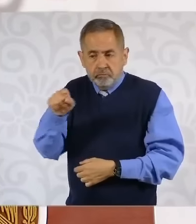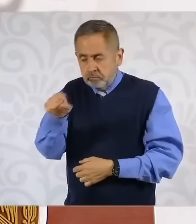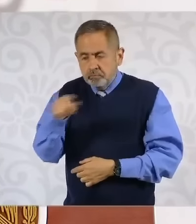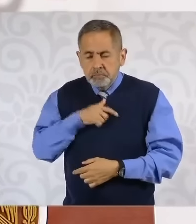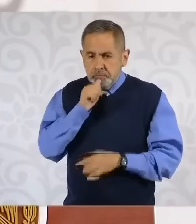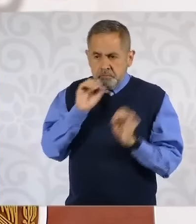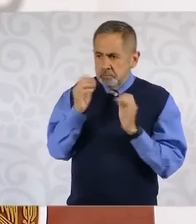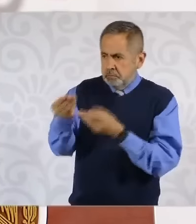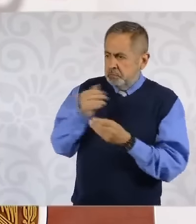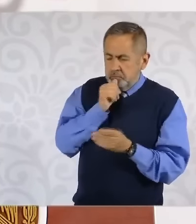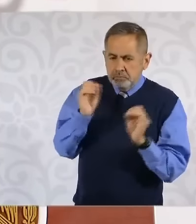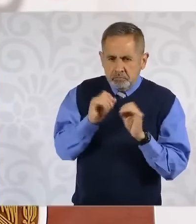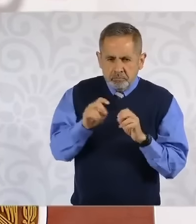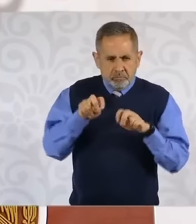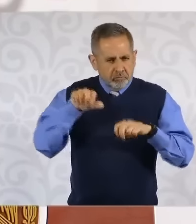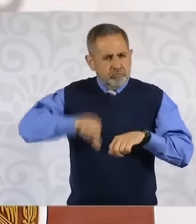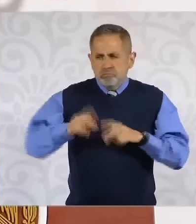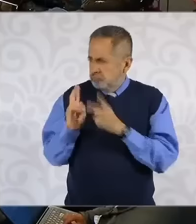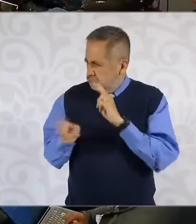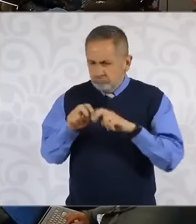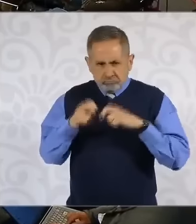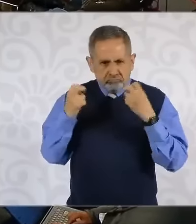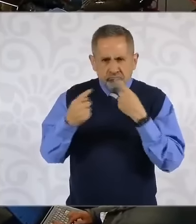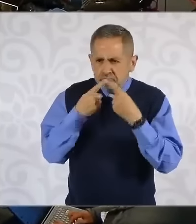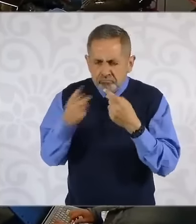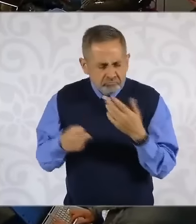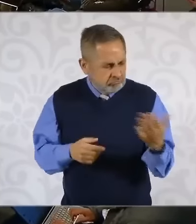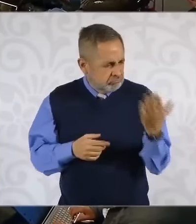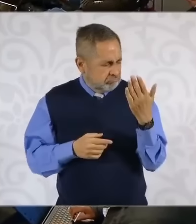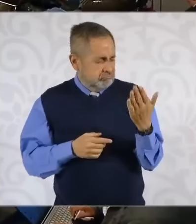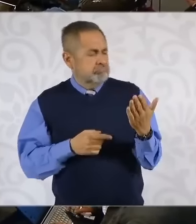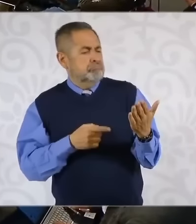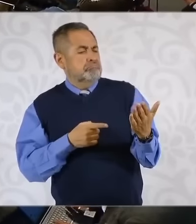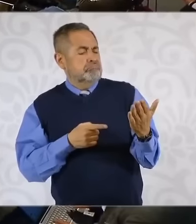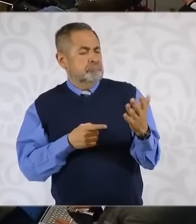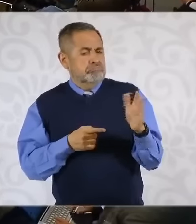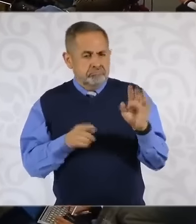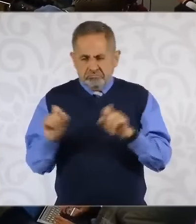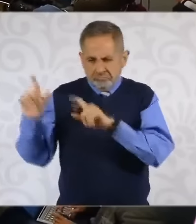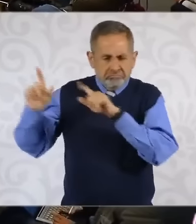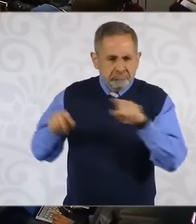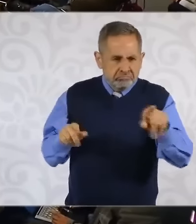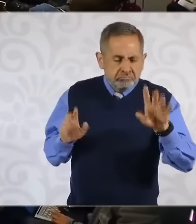hoy en el gabinete, creo que está por ahí la nota del periódico Reforma.